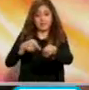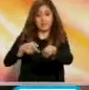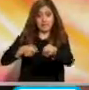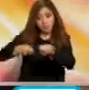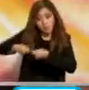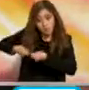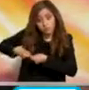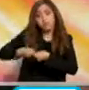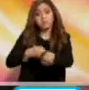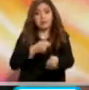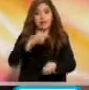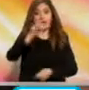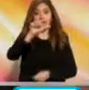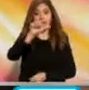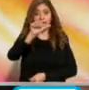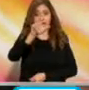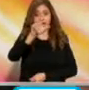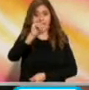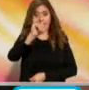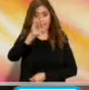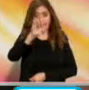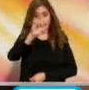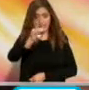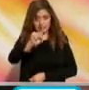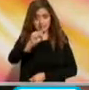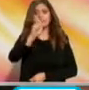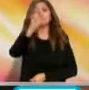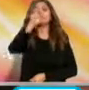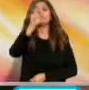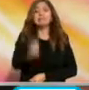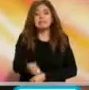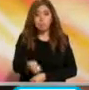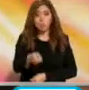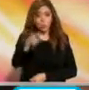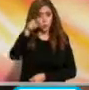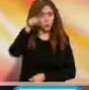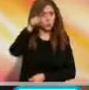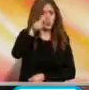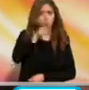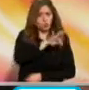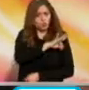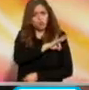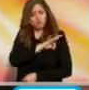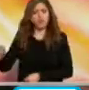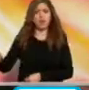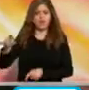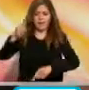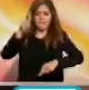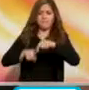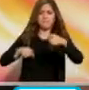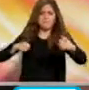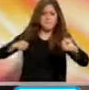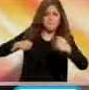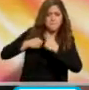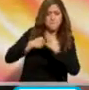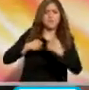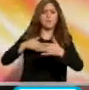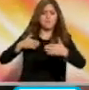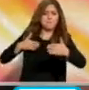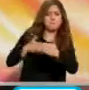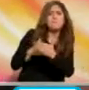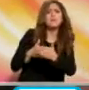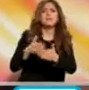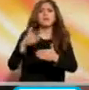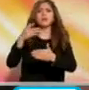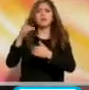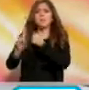de Aries es decirle a Aries, tienes todo para romper obstáculos, crisis, no hay límites. Tienes